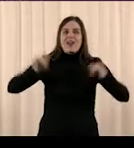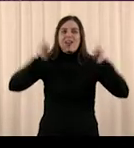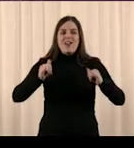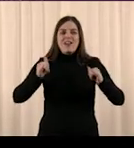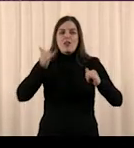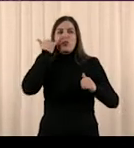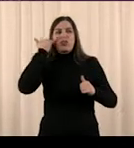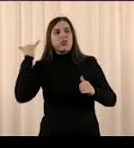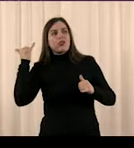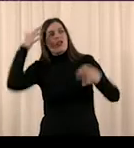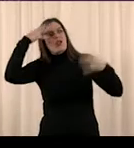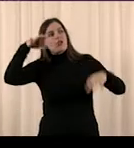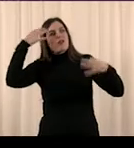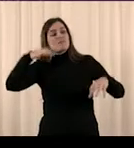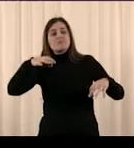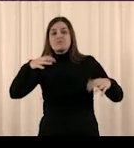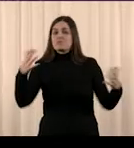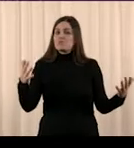Tampoco importa.